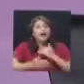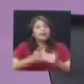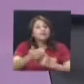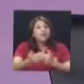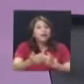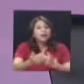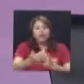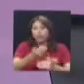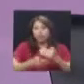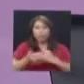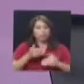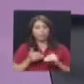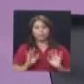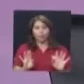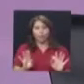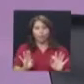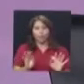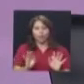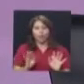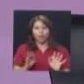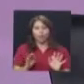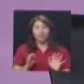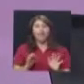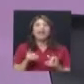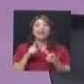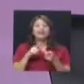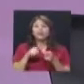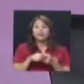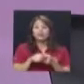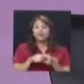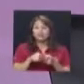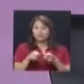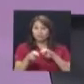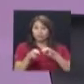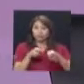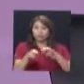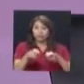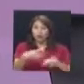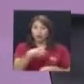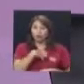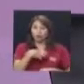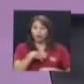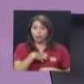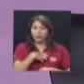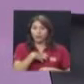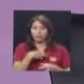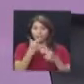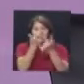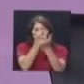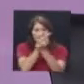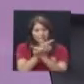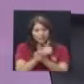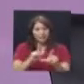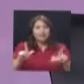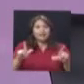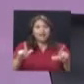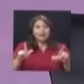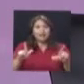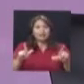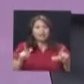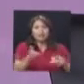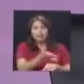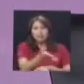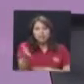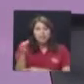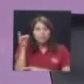para retroceder en ese caso la autonomía y la libertad las mujeres